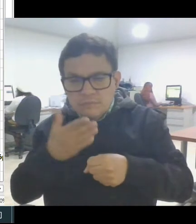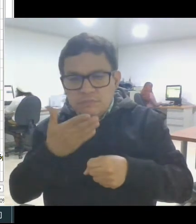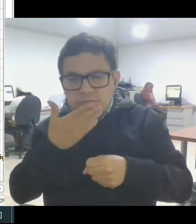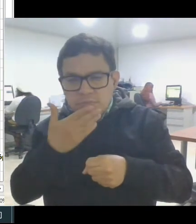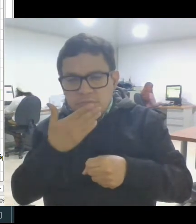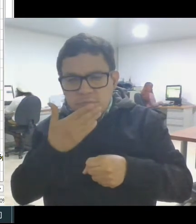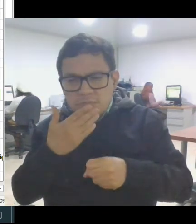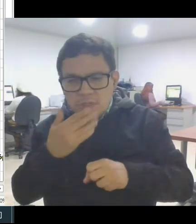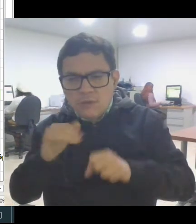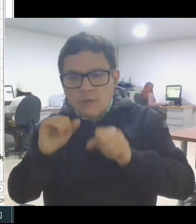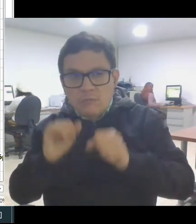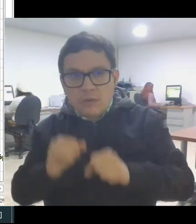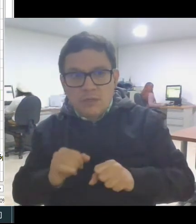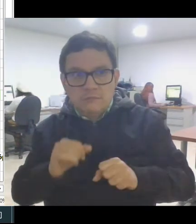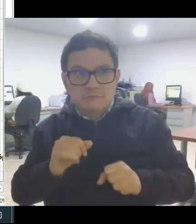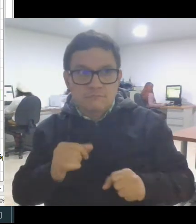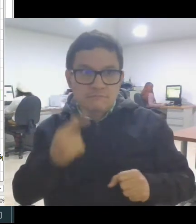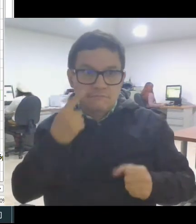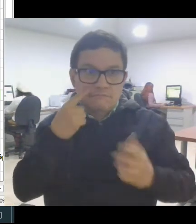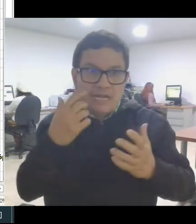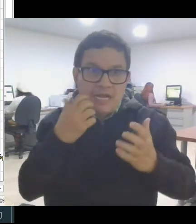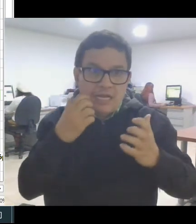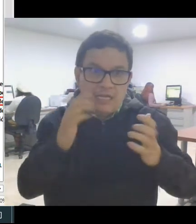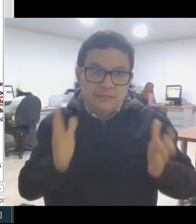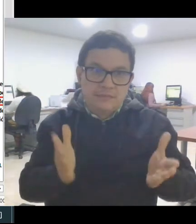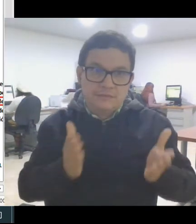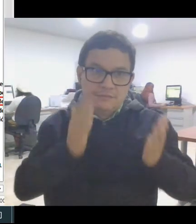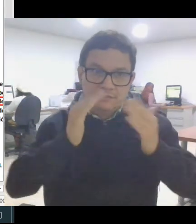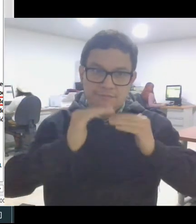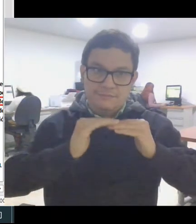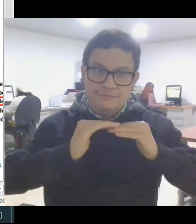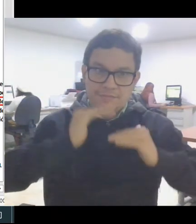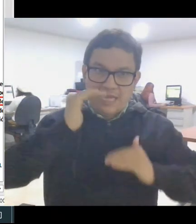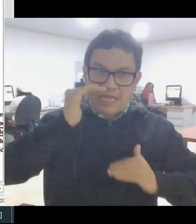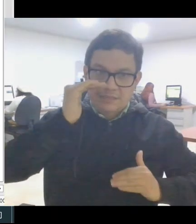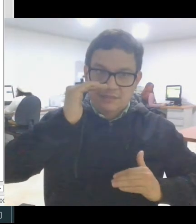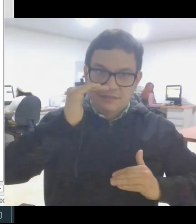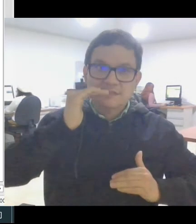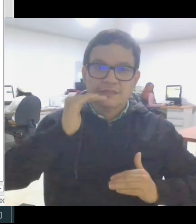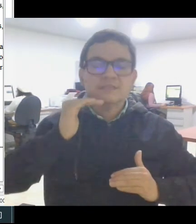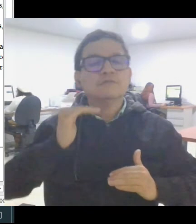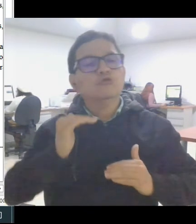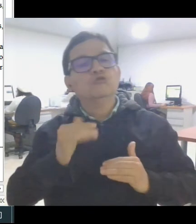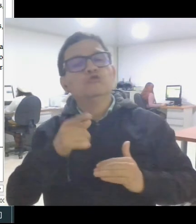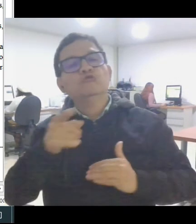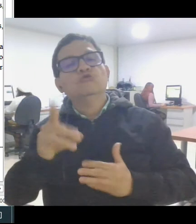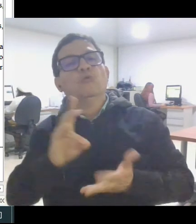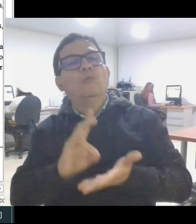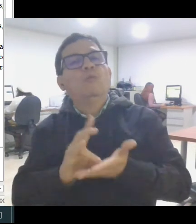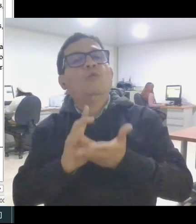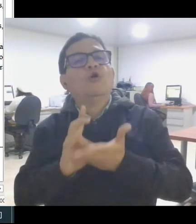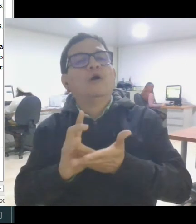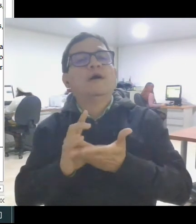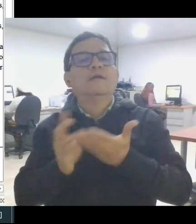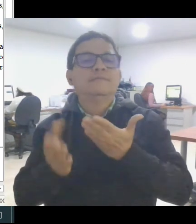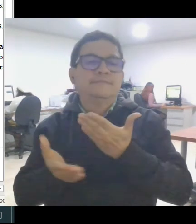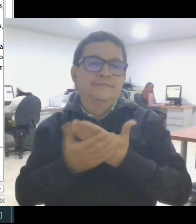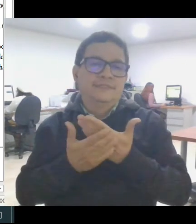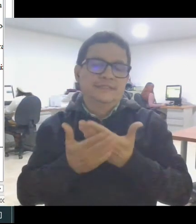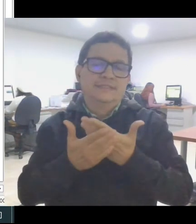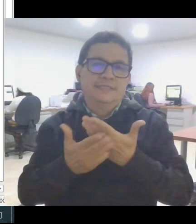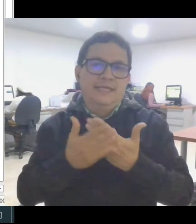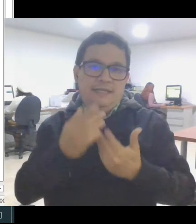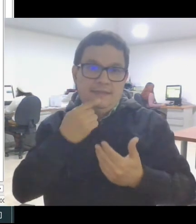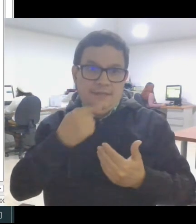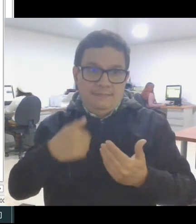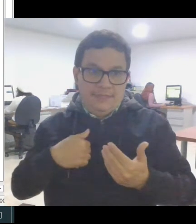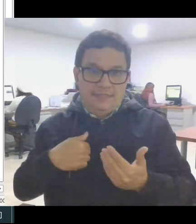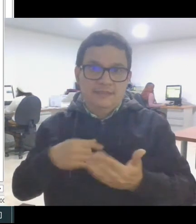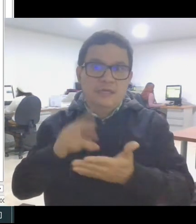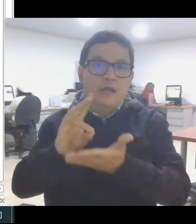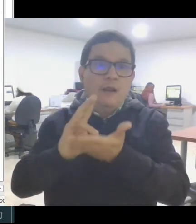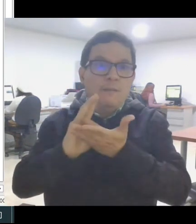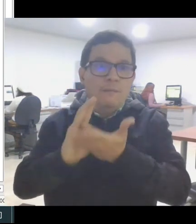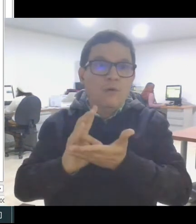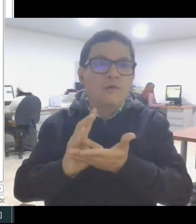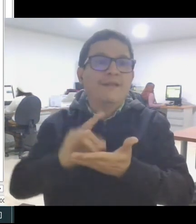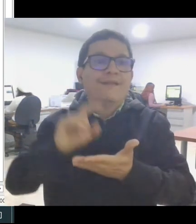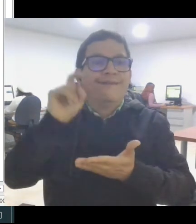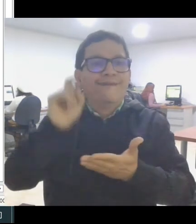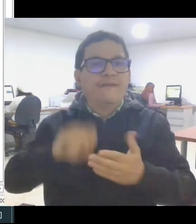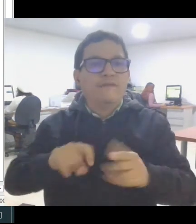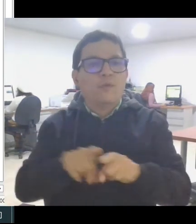de maximización, que es lo que estamos haciendo, ¿verdad? Porque el modelo me pide, si ustedes recuerdan, el modelo acá me pide que